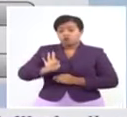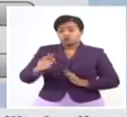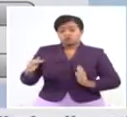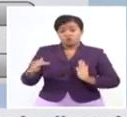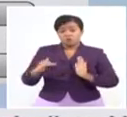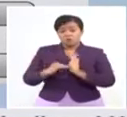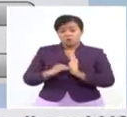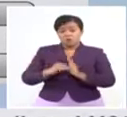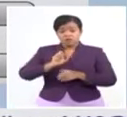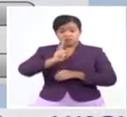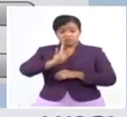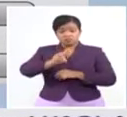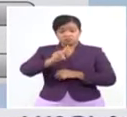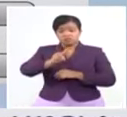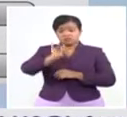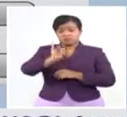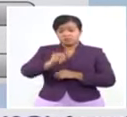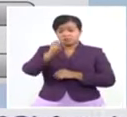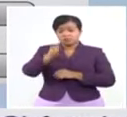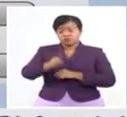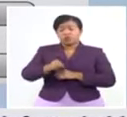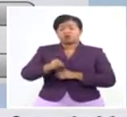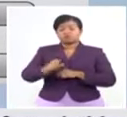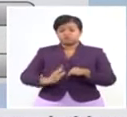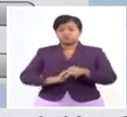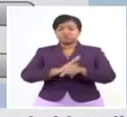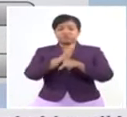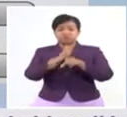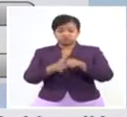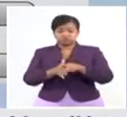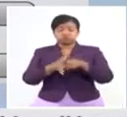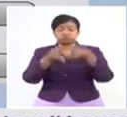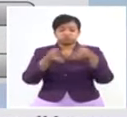8.317 personas con la COVID-19.